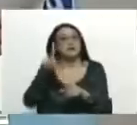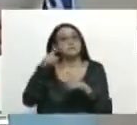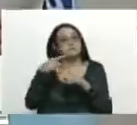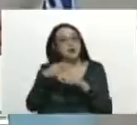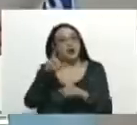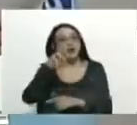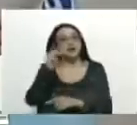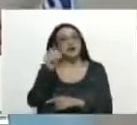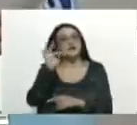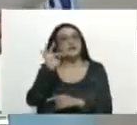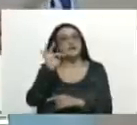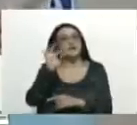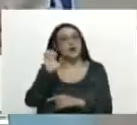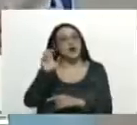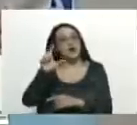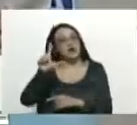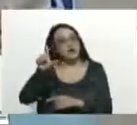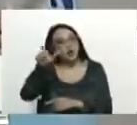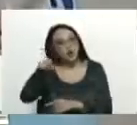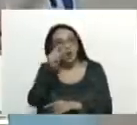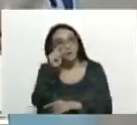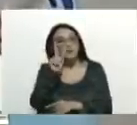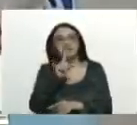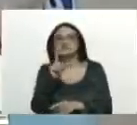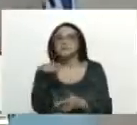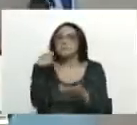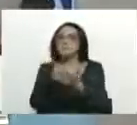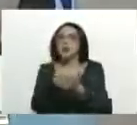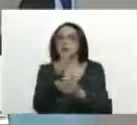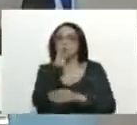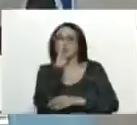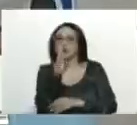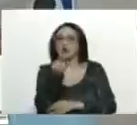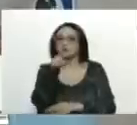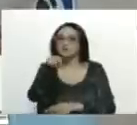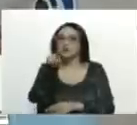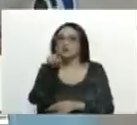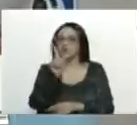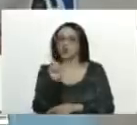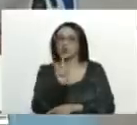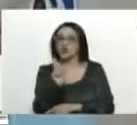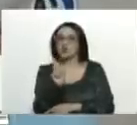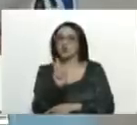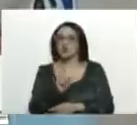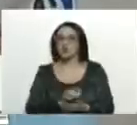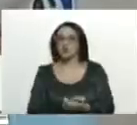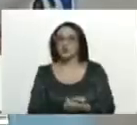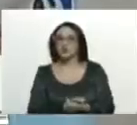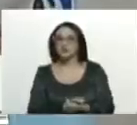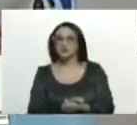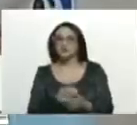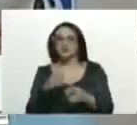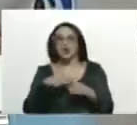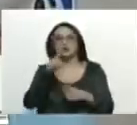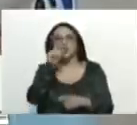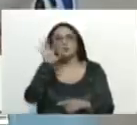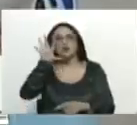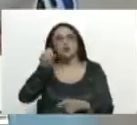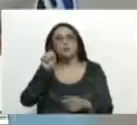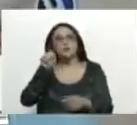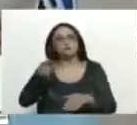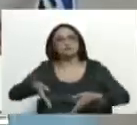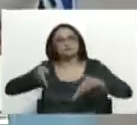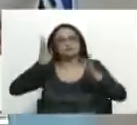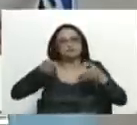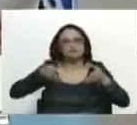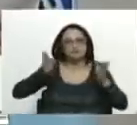quien exigió que los pagos No se le enviaran directamente a él Villalobos también compró propiedades para